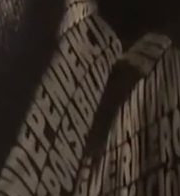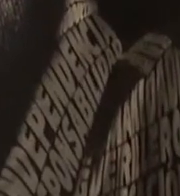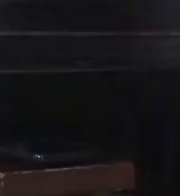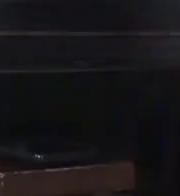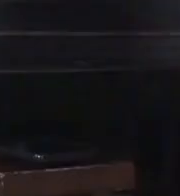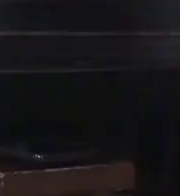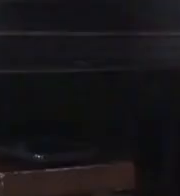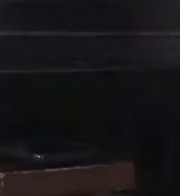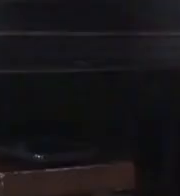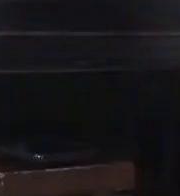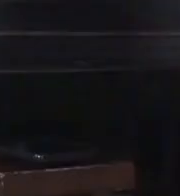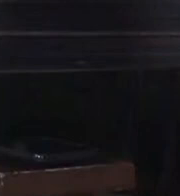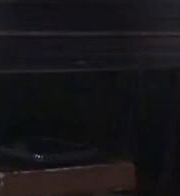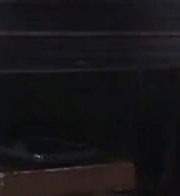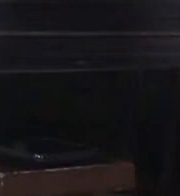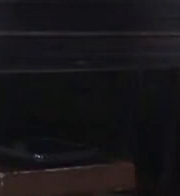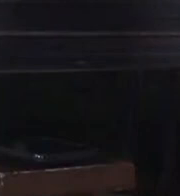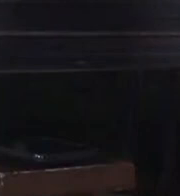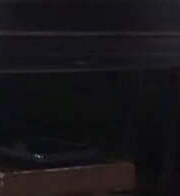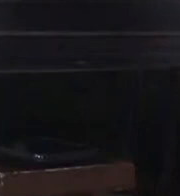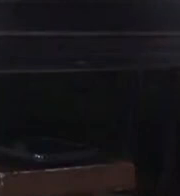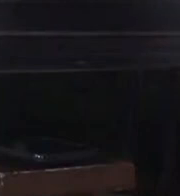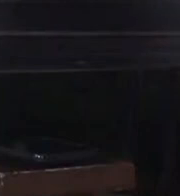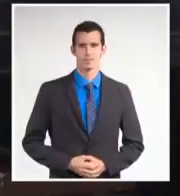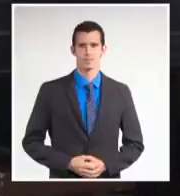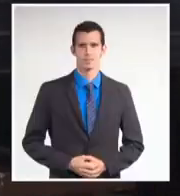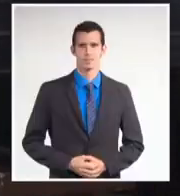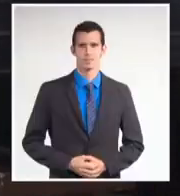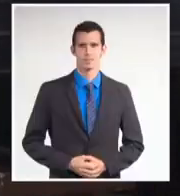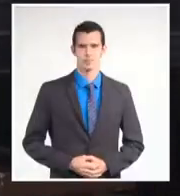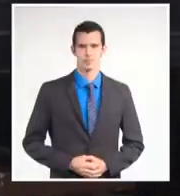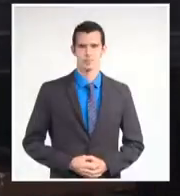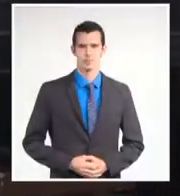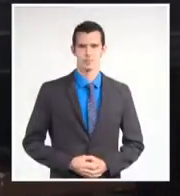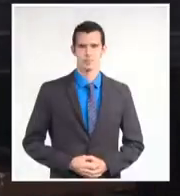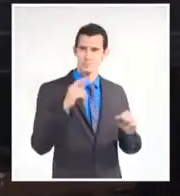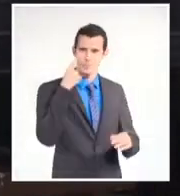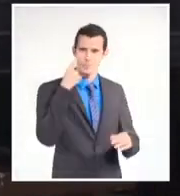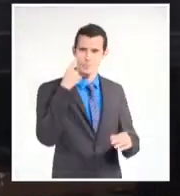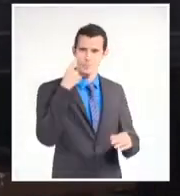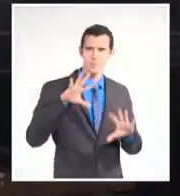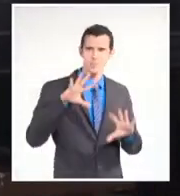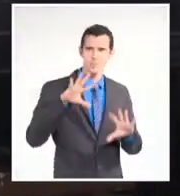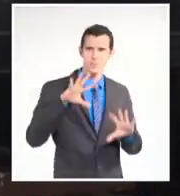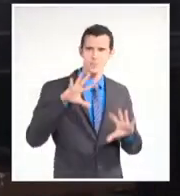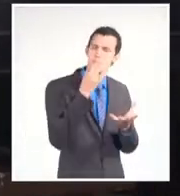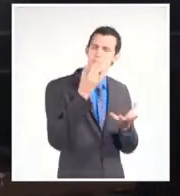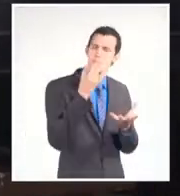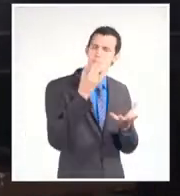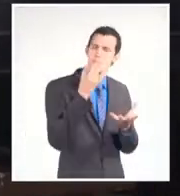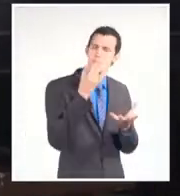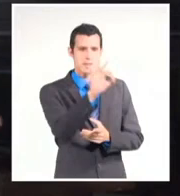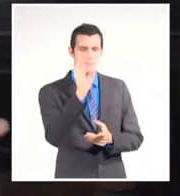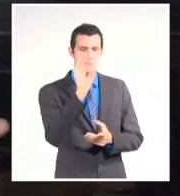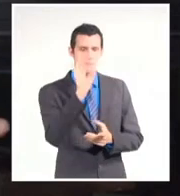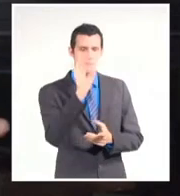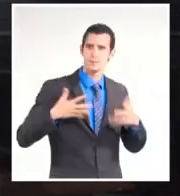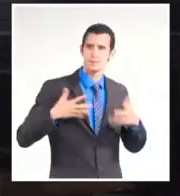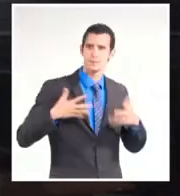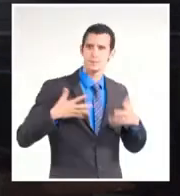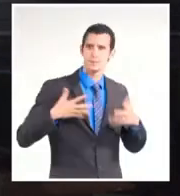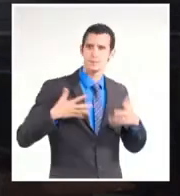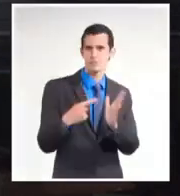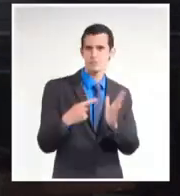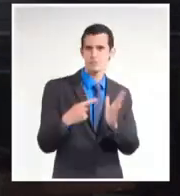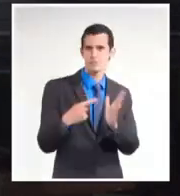Este material es sin duda alguna una invitación a visitar este centro Fidel Castro Ruz, que sin duda alguna se convertirá en